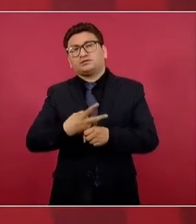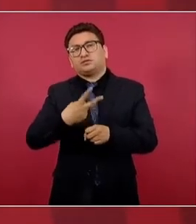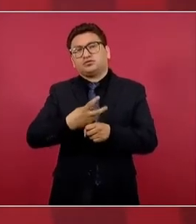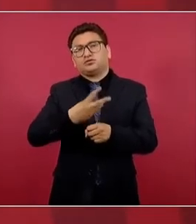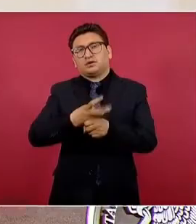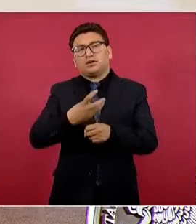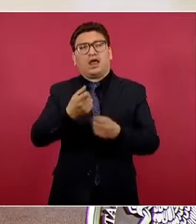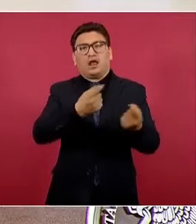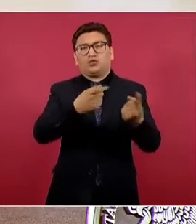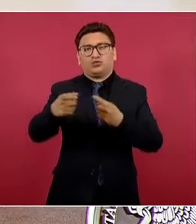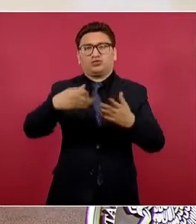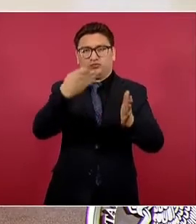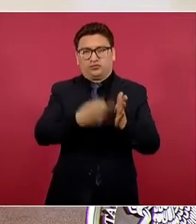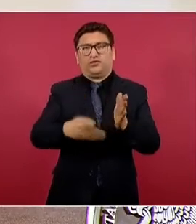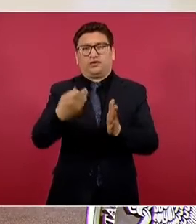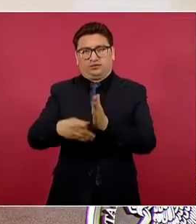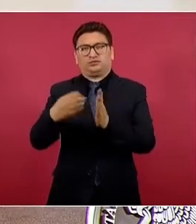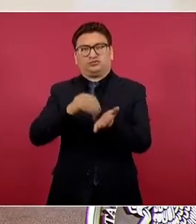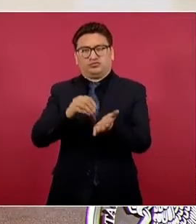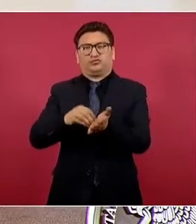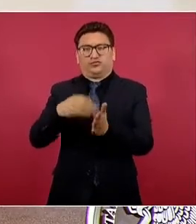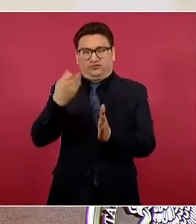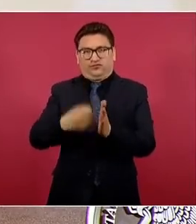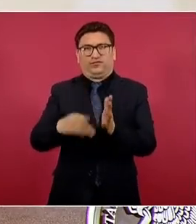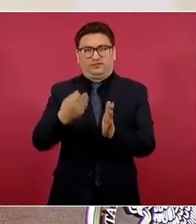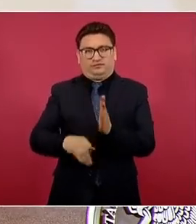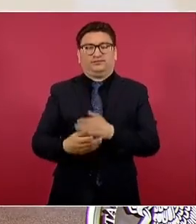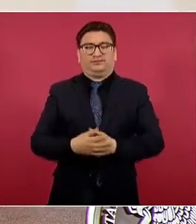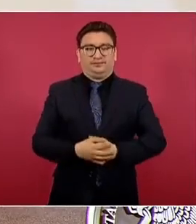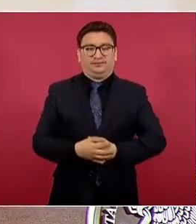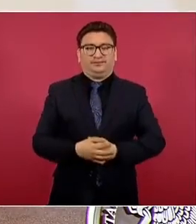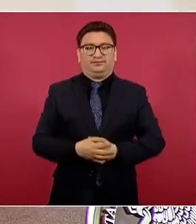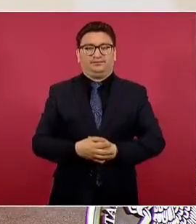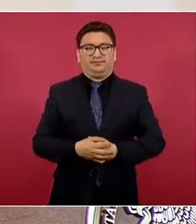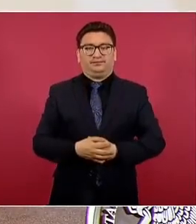faltan pues muchos